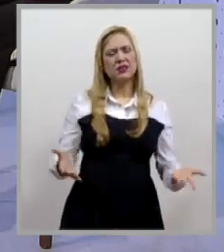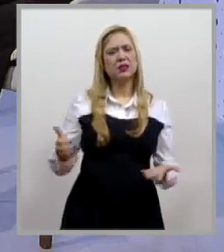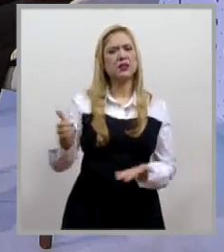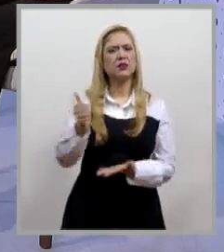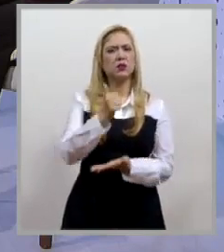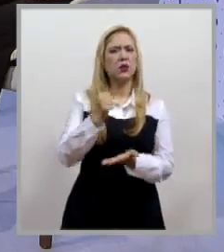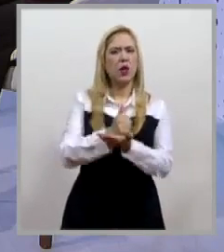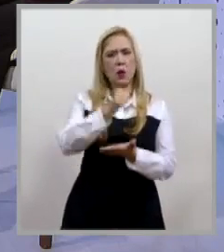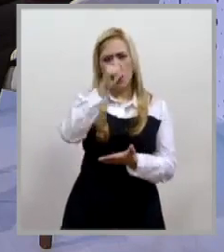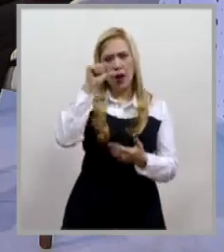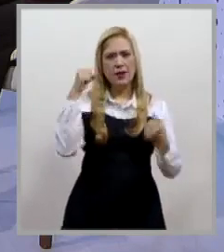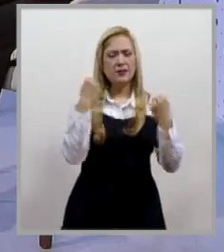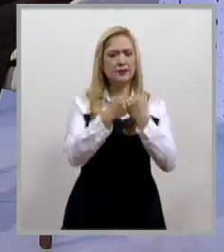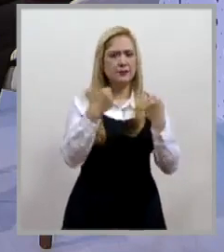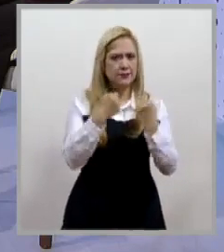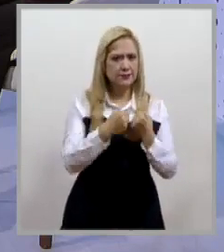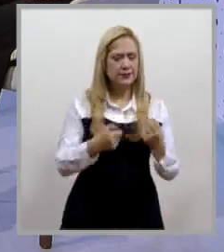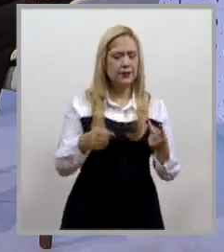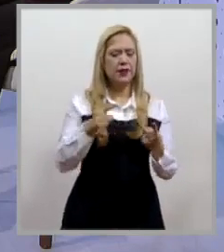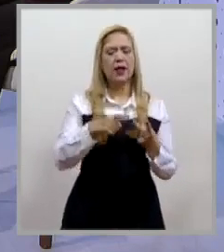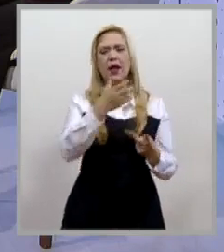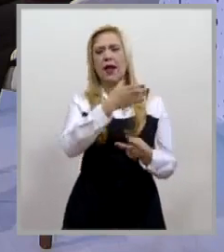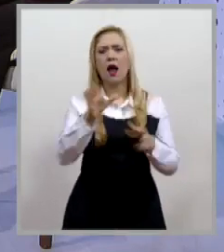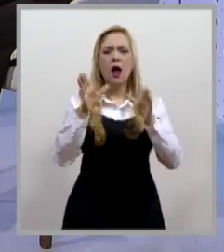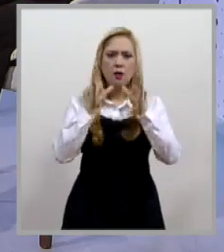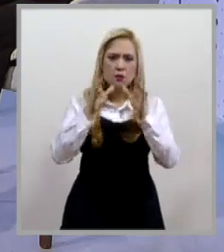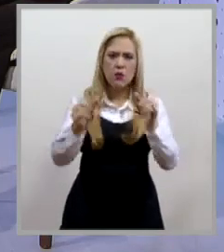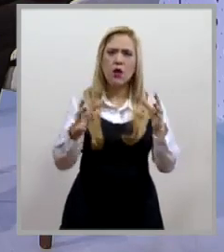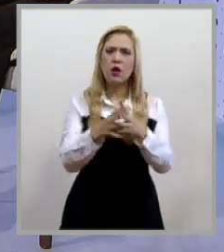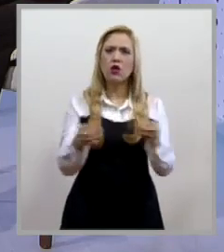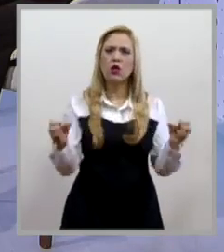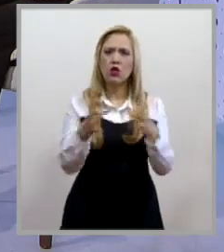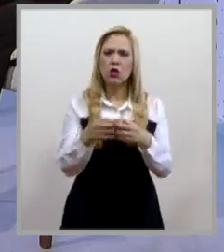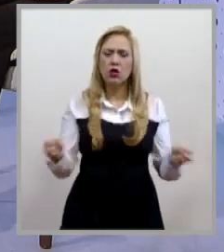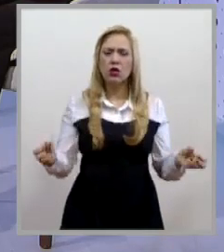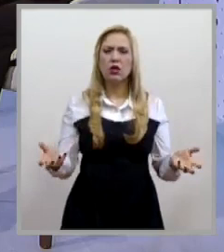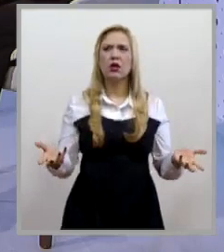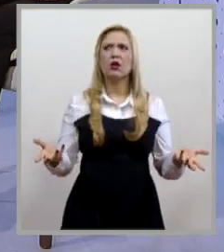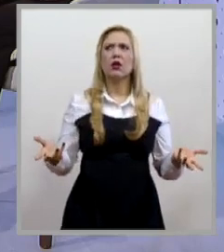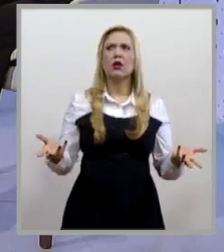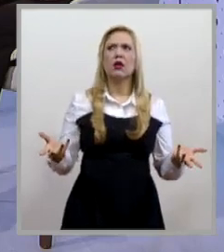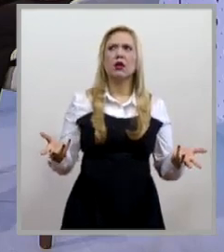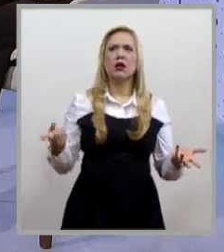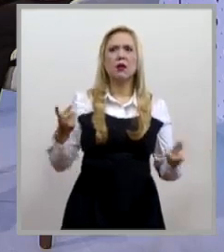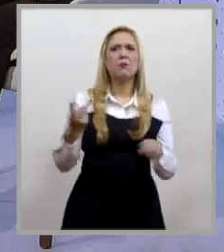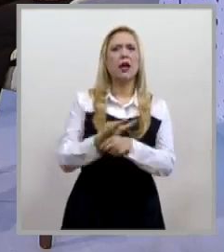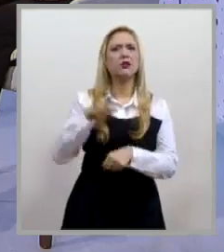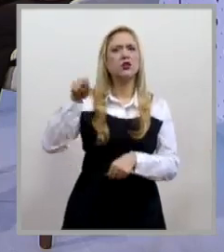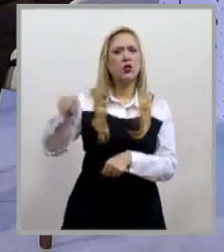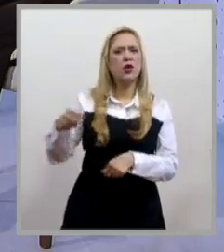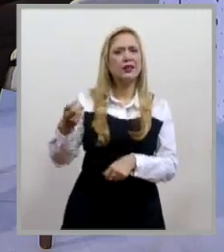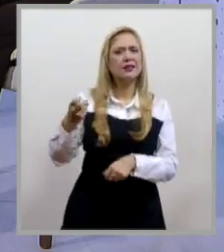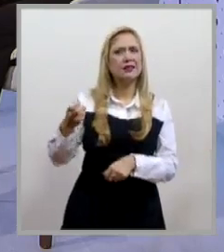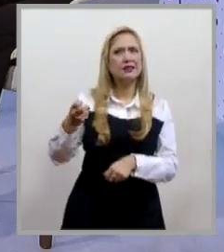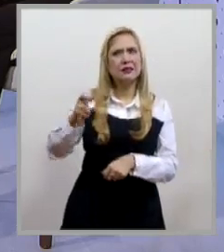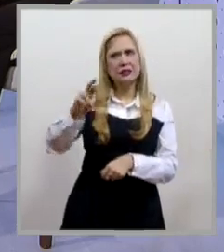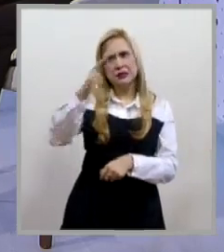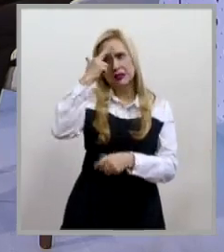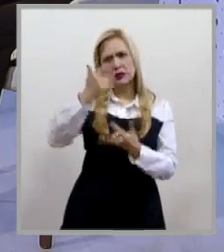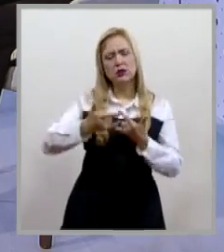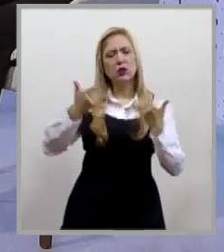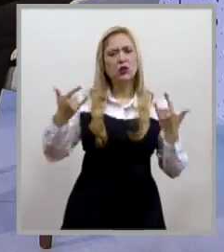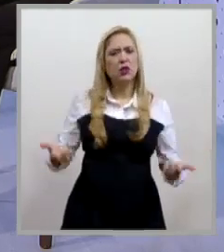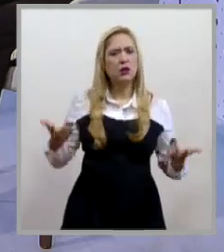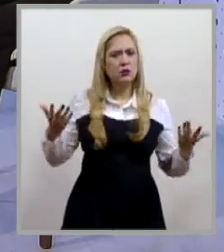de Ciudad Juárez, el caso Campo Algodonero. ¿Qué nos dice ese contexto sobre no solo Ciudad Juárez, sino sobre México en general?